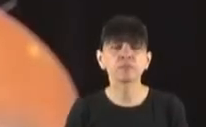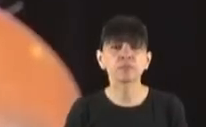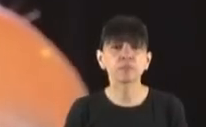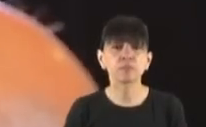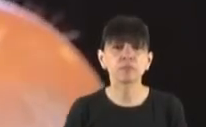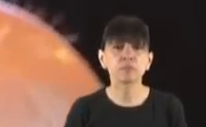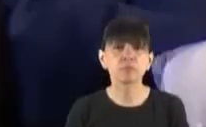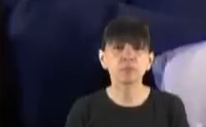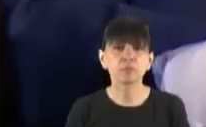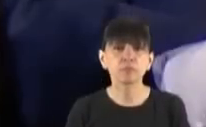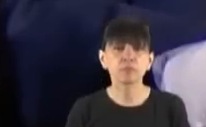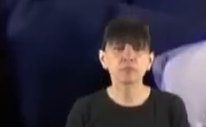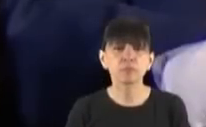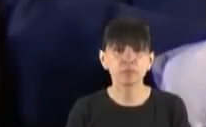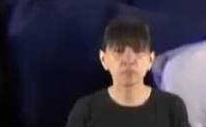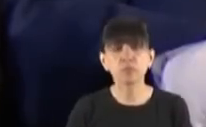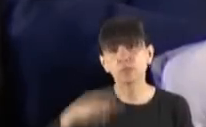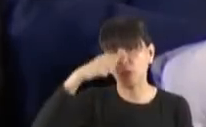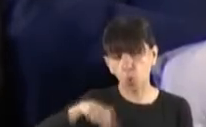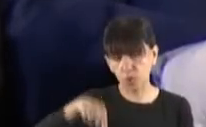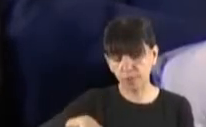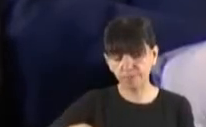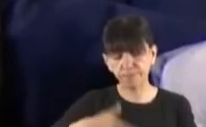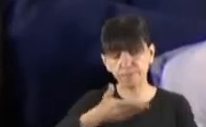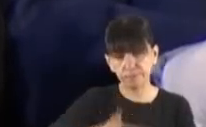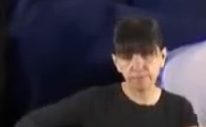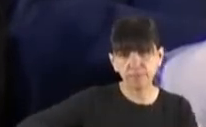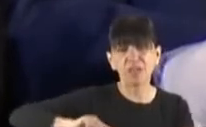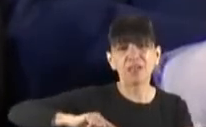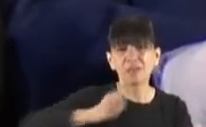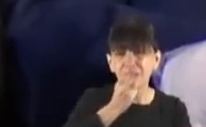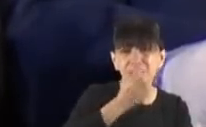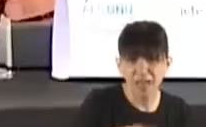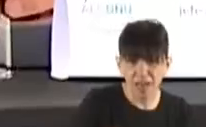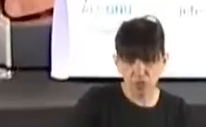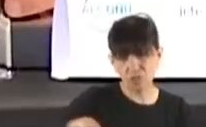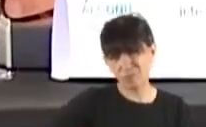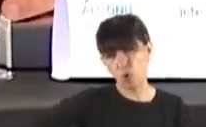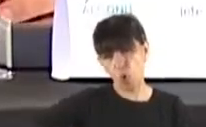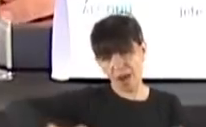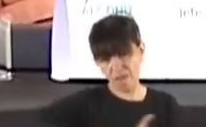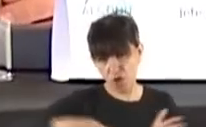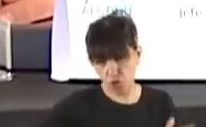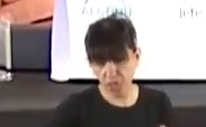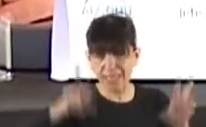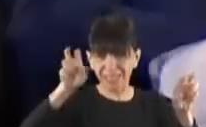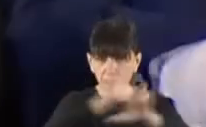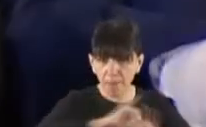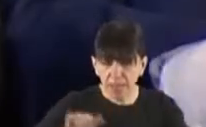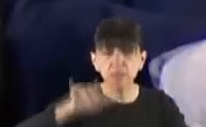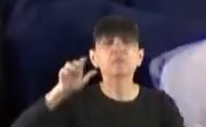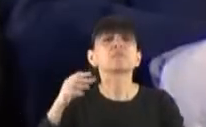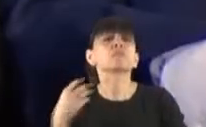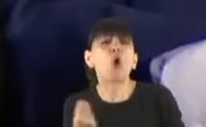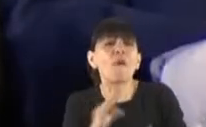que culminará con esta declaración de Buenos Aires, cuyo título es El deber de hacer la paz, convocándolos a todos